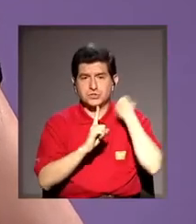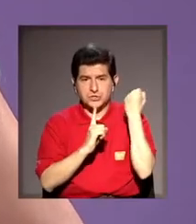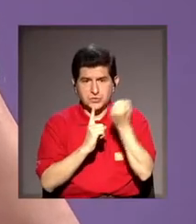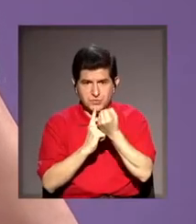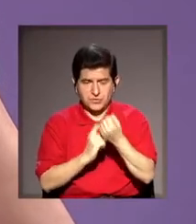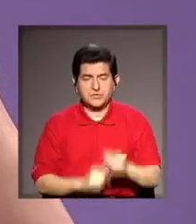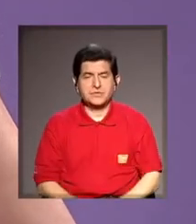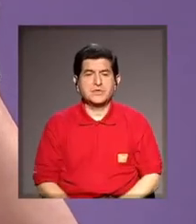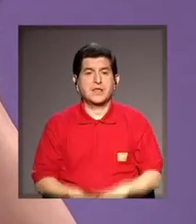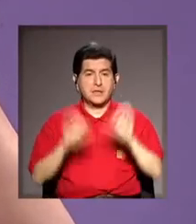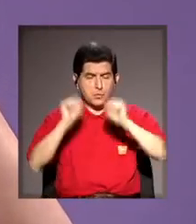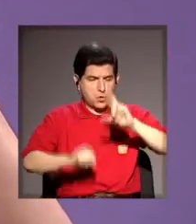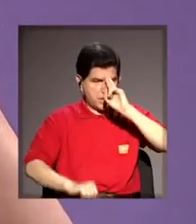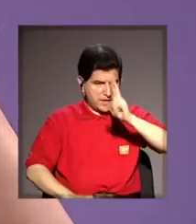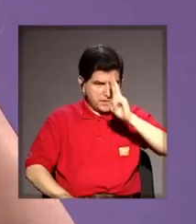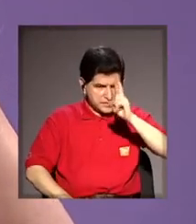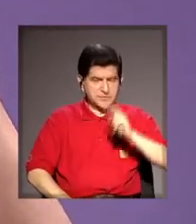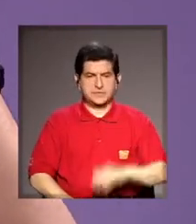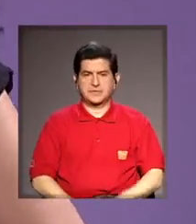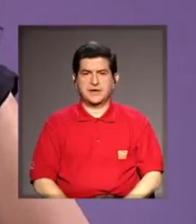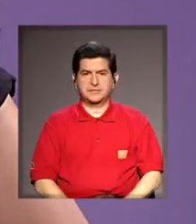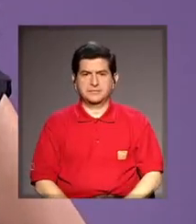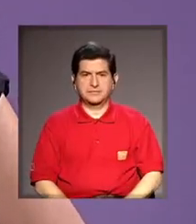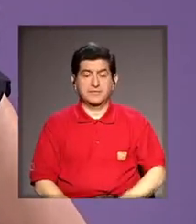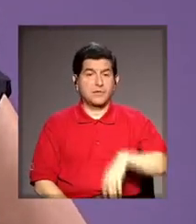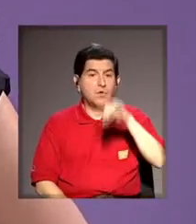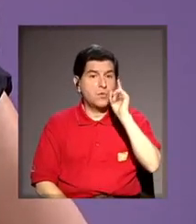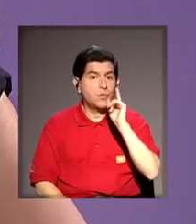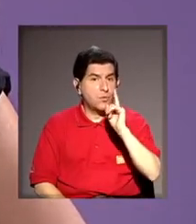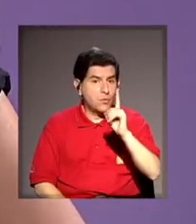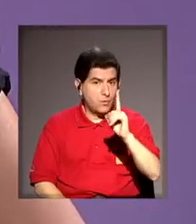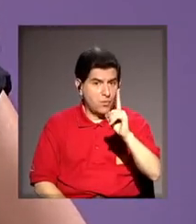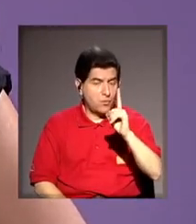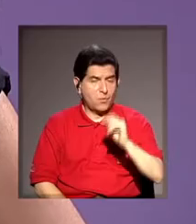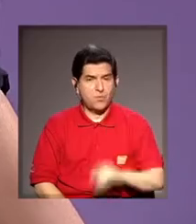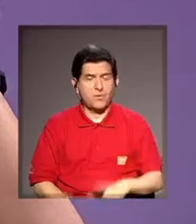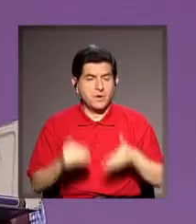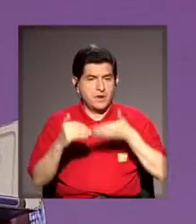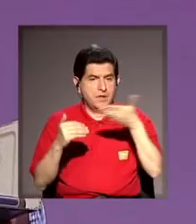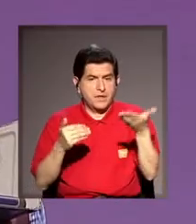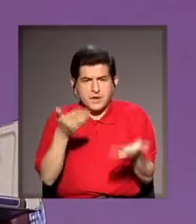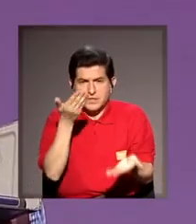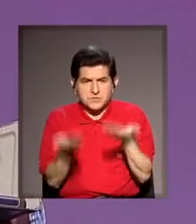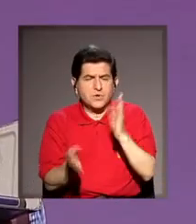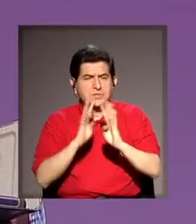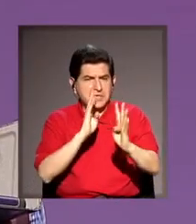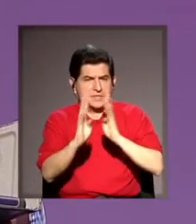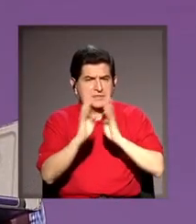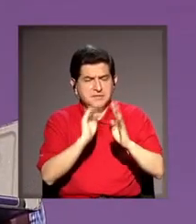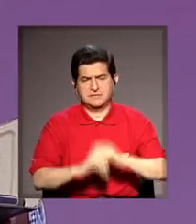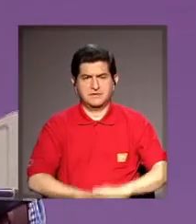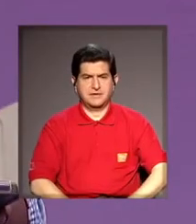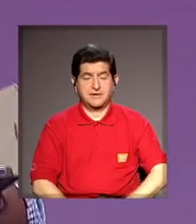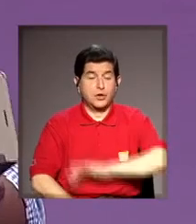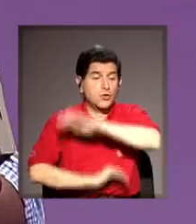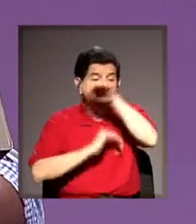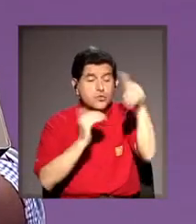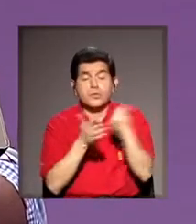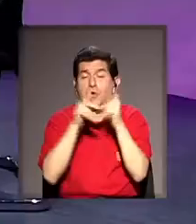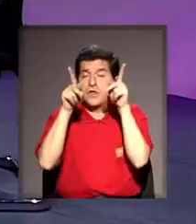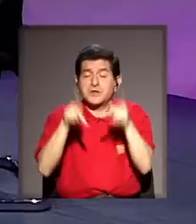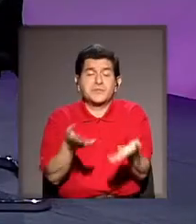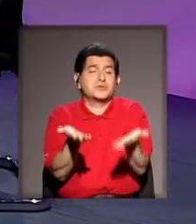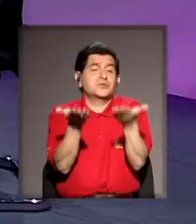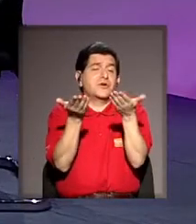sienta en un estado que les respeta verdad una de las de las cosas que también conversamos es que todo el mundo